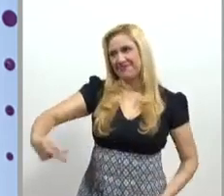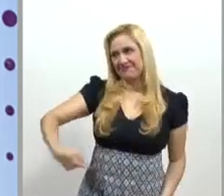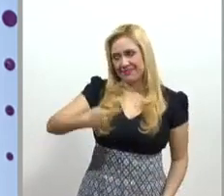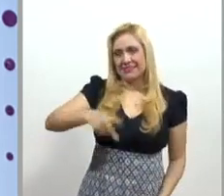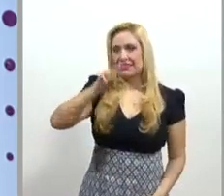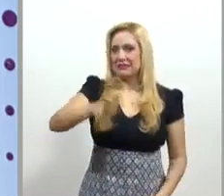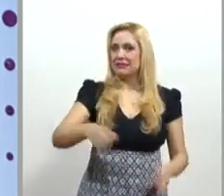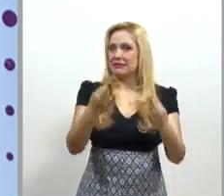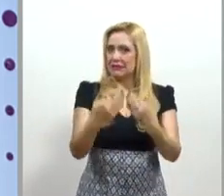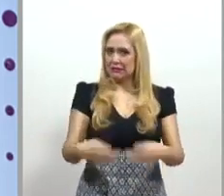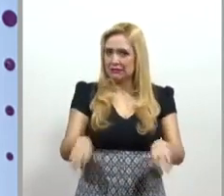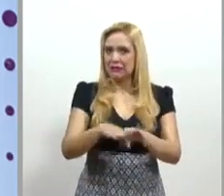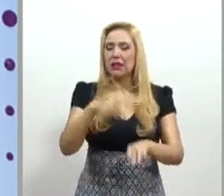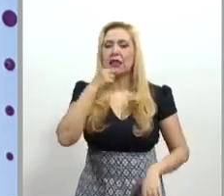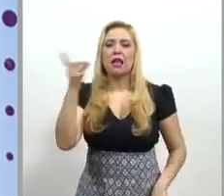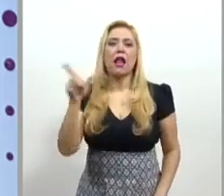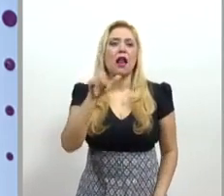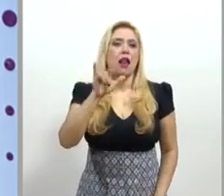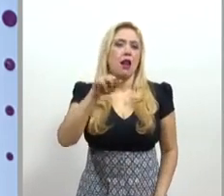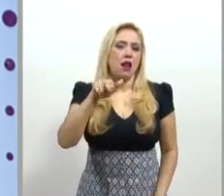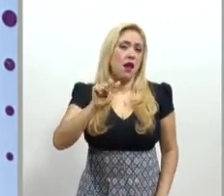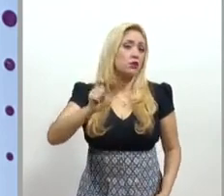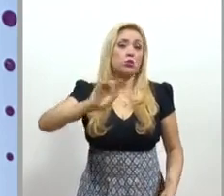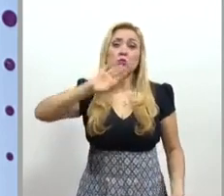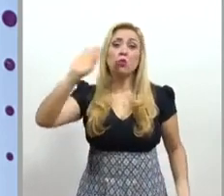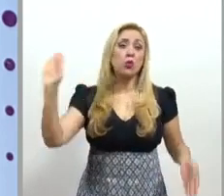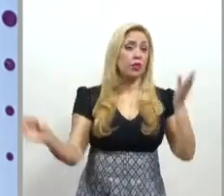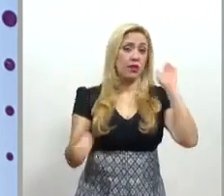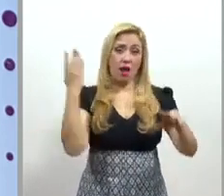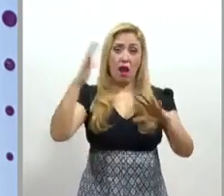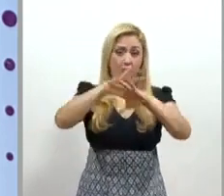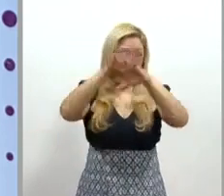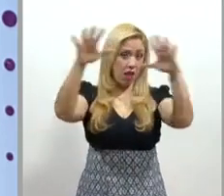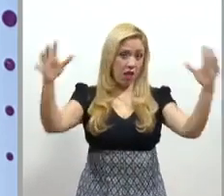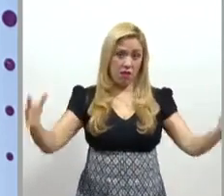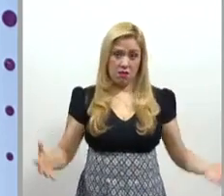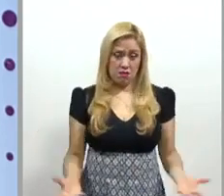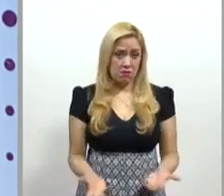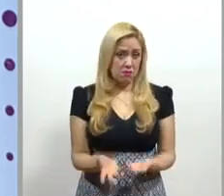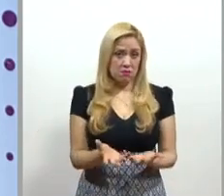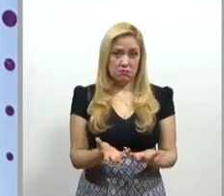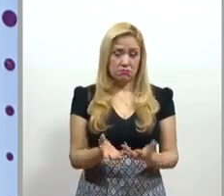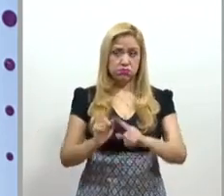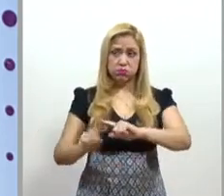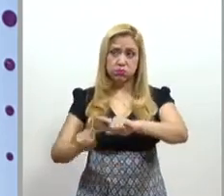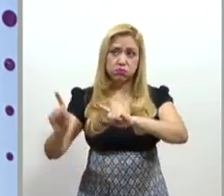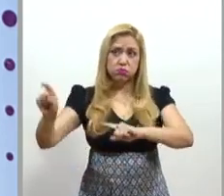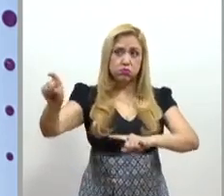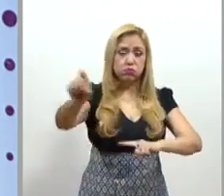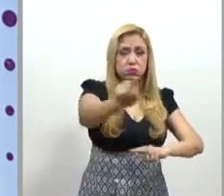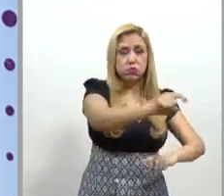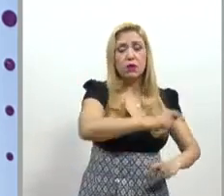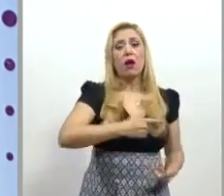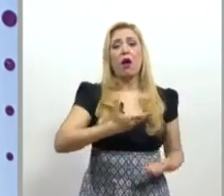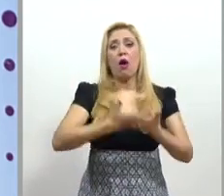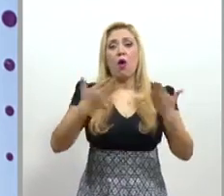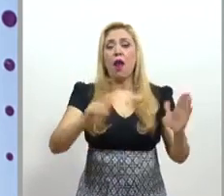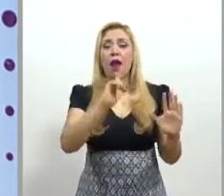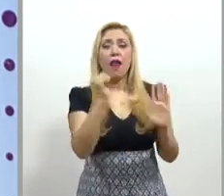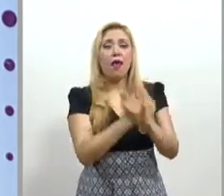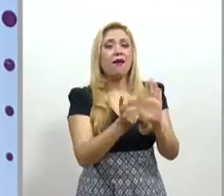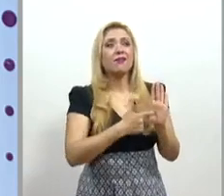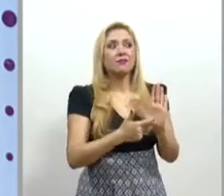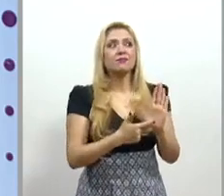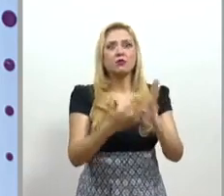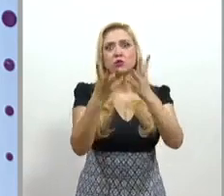importante, como nos dice Lina, el problema es global, es estructural, es transnacional. Entonces la solución que pueda dar el derecho pues